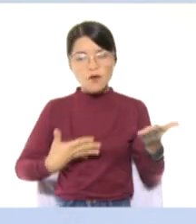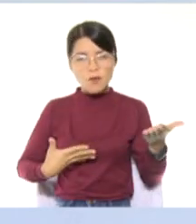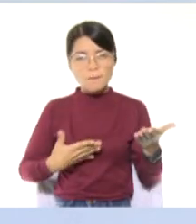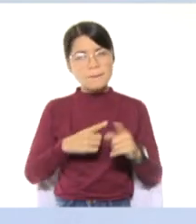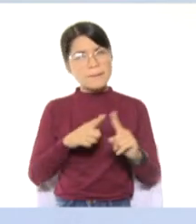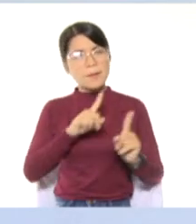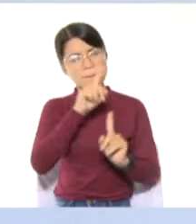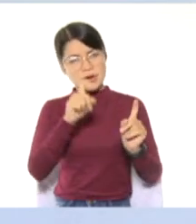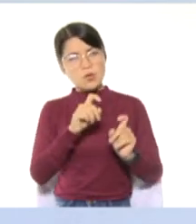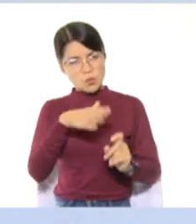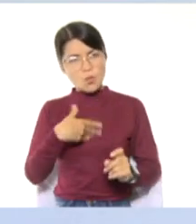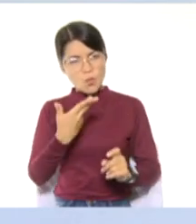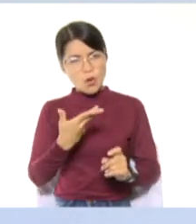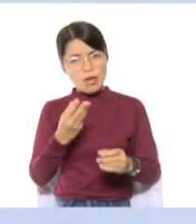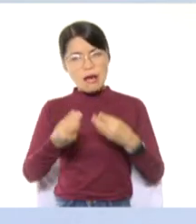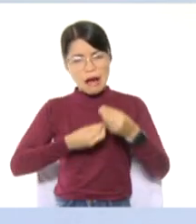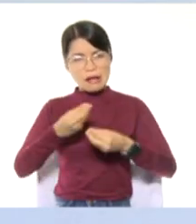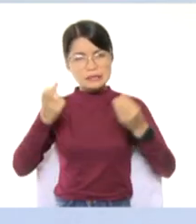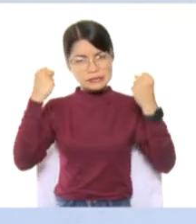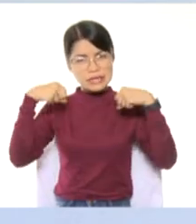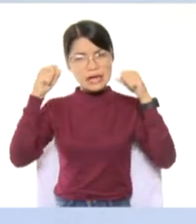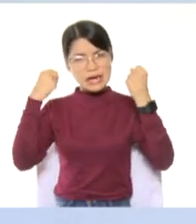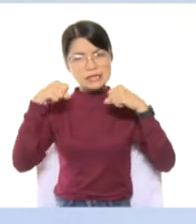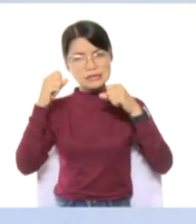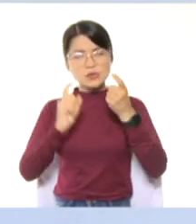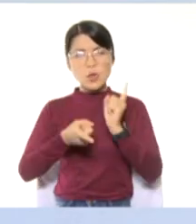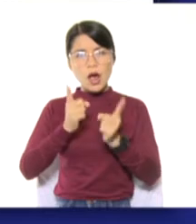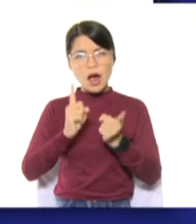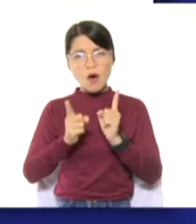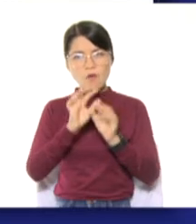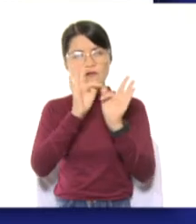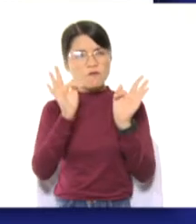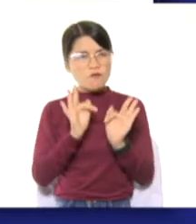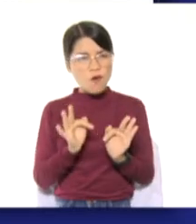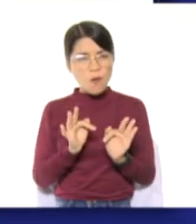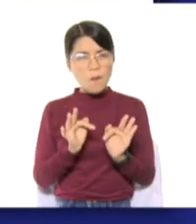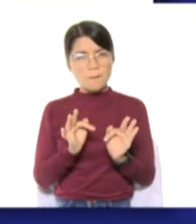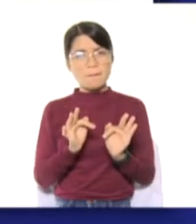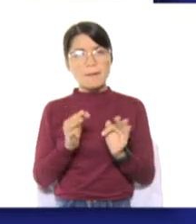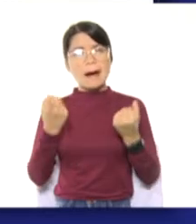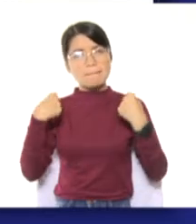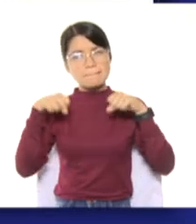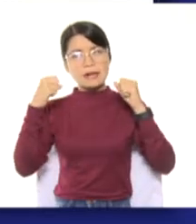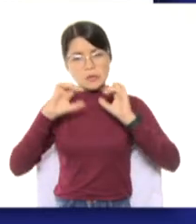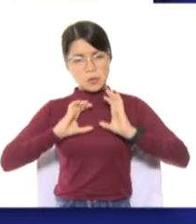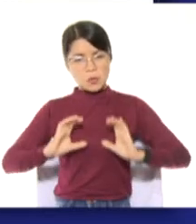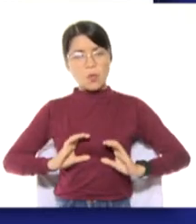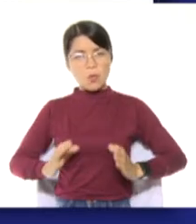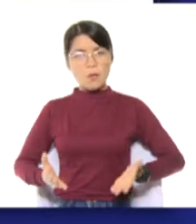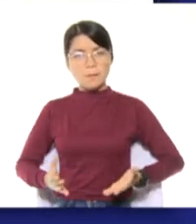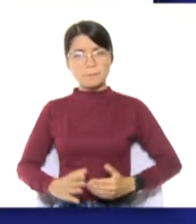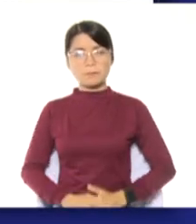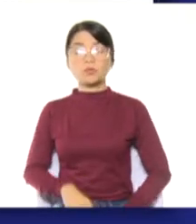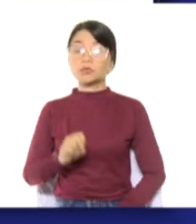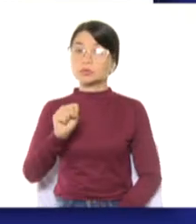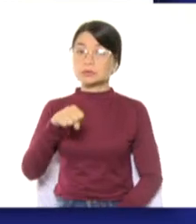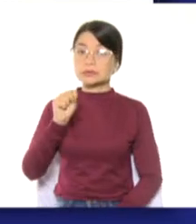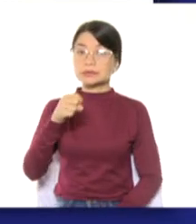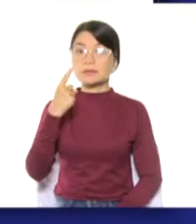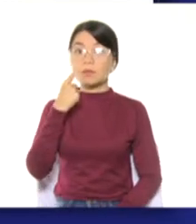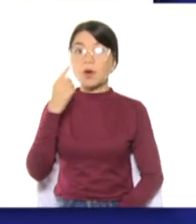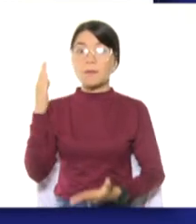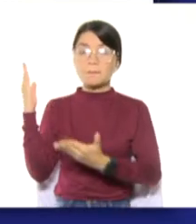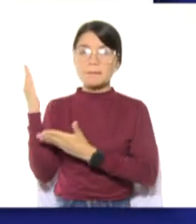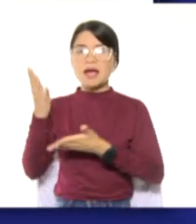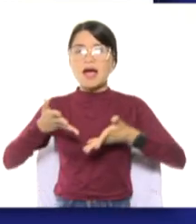sí. Vamos de hecho a visualizar en nuestra primera lámina lo importante que es unas consideraciones necesarias